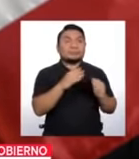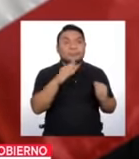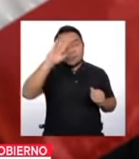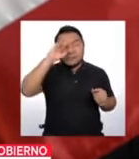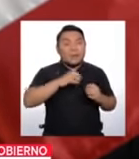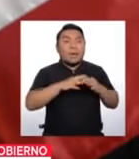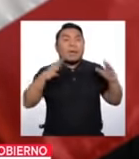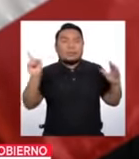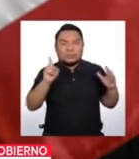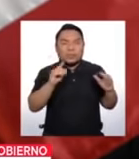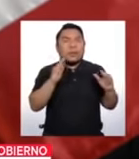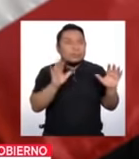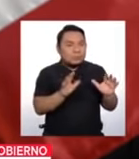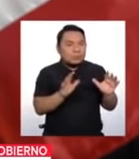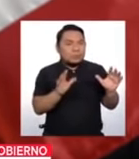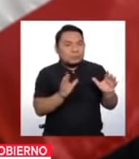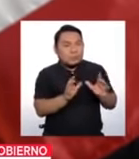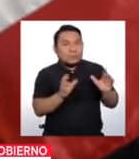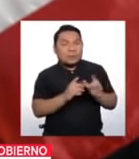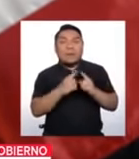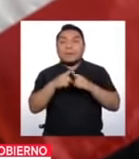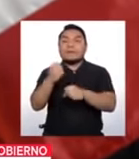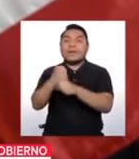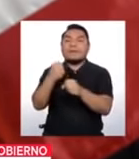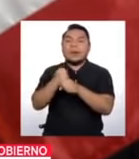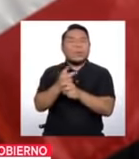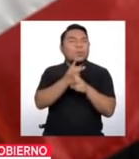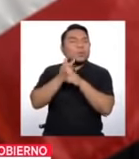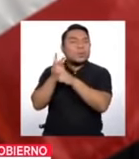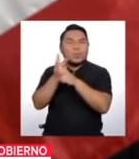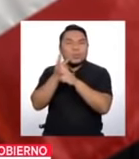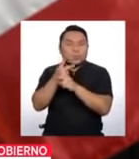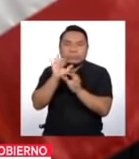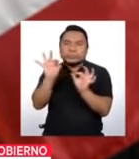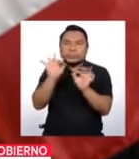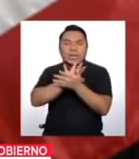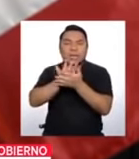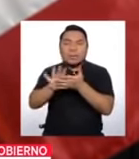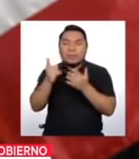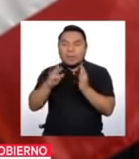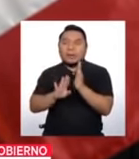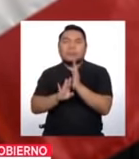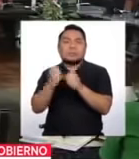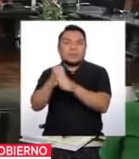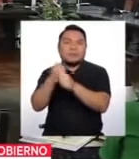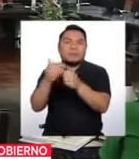perspectiva de declinación que se está viendo en función de los informes.